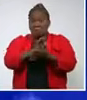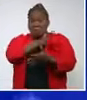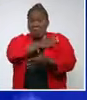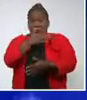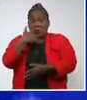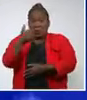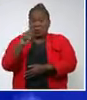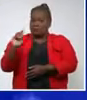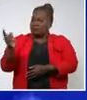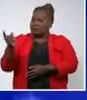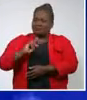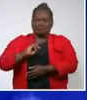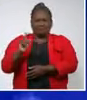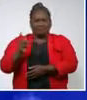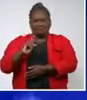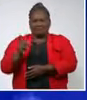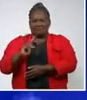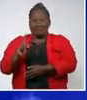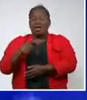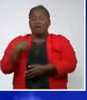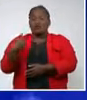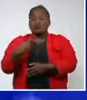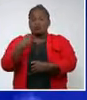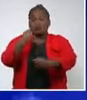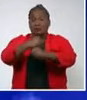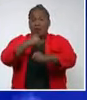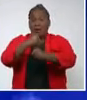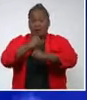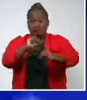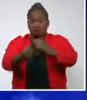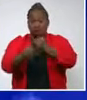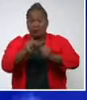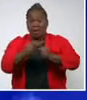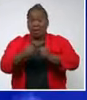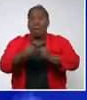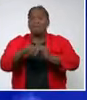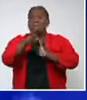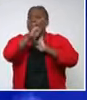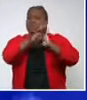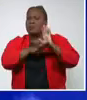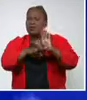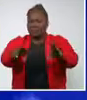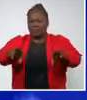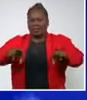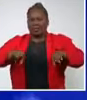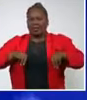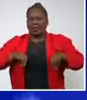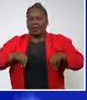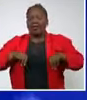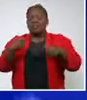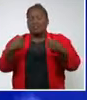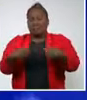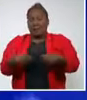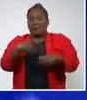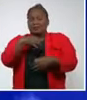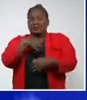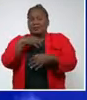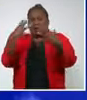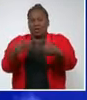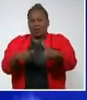embargo, estamos trabajando y las medidas que se vienen adoptando deben fructificar para